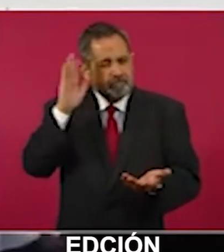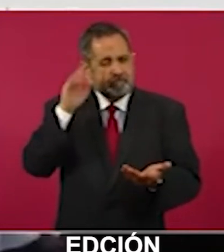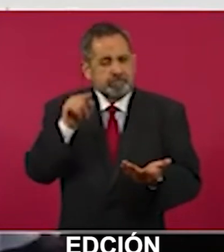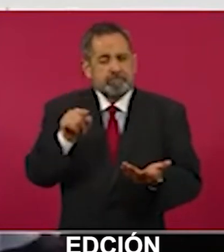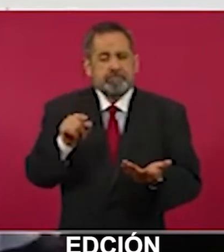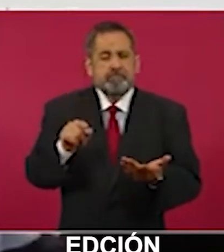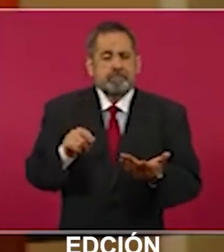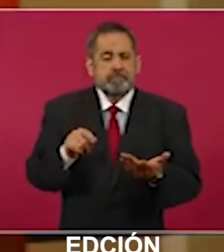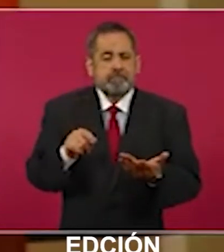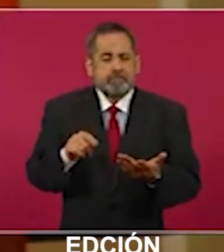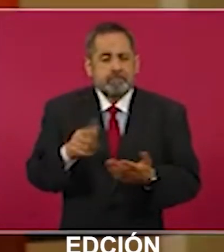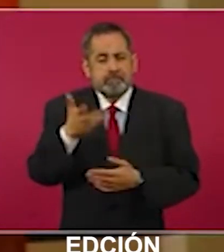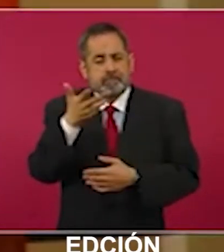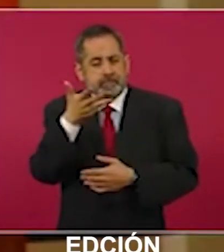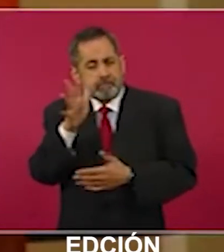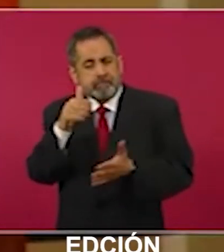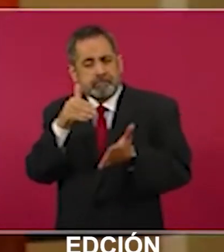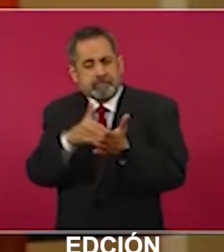hay